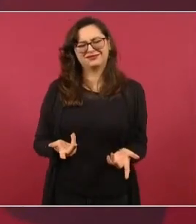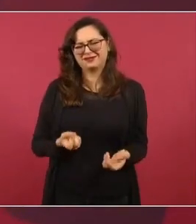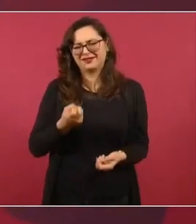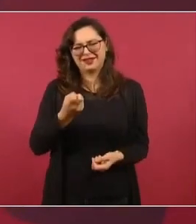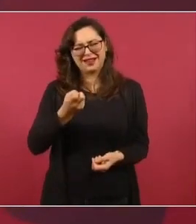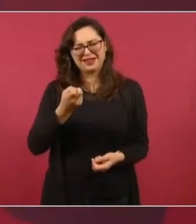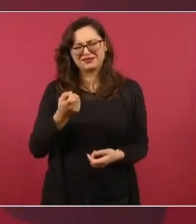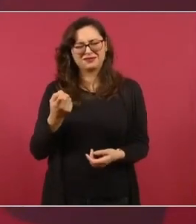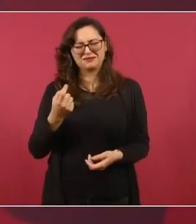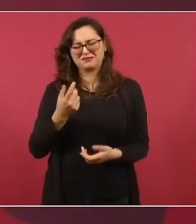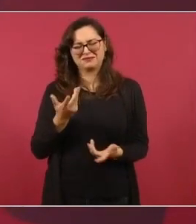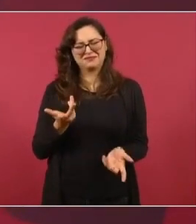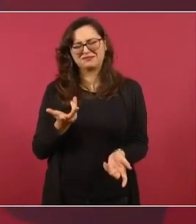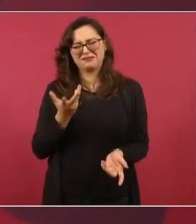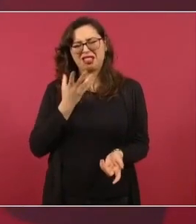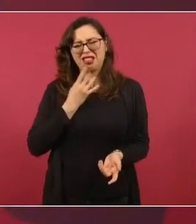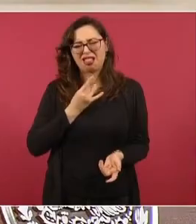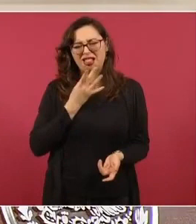ramplona,